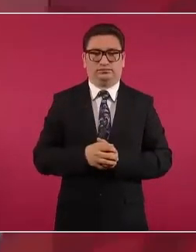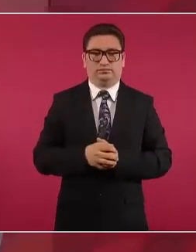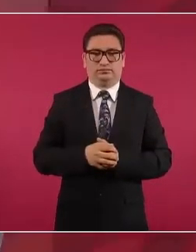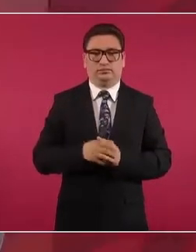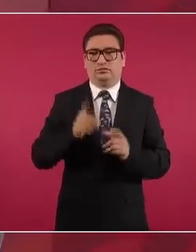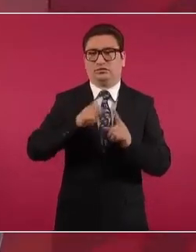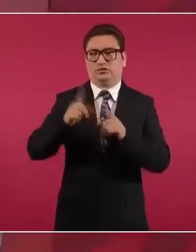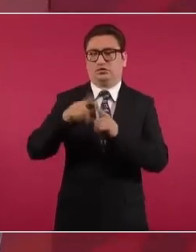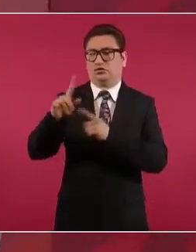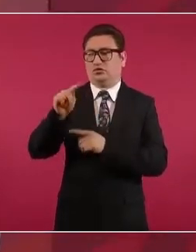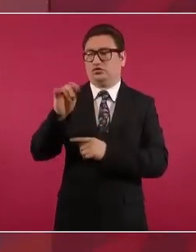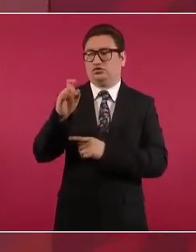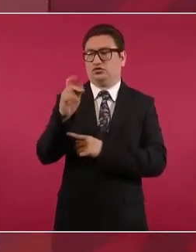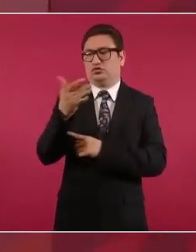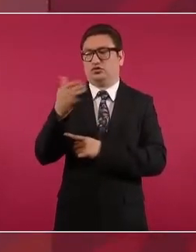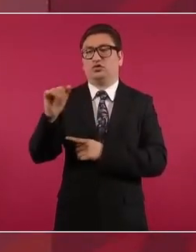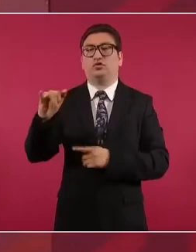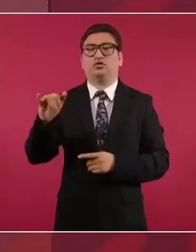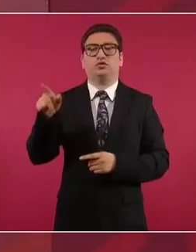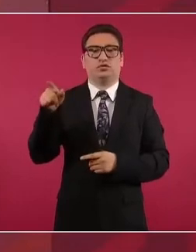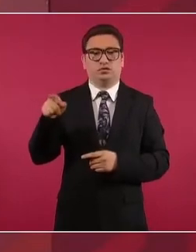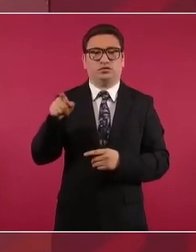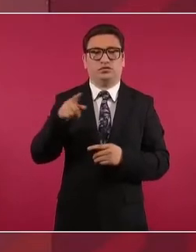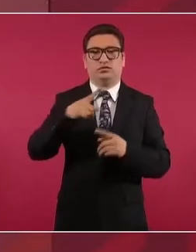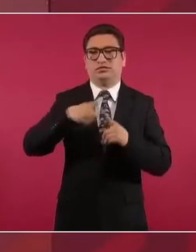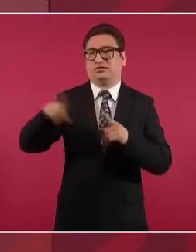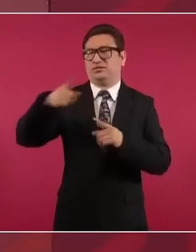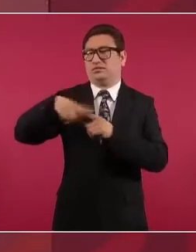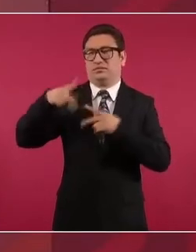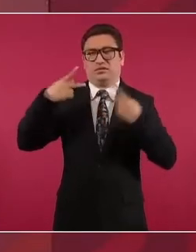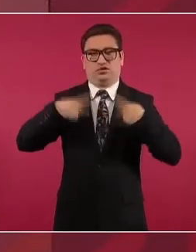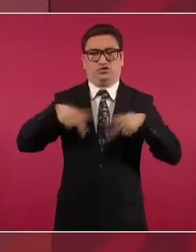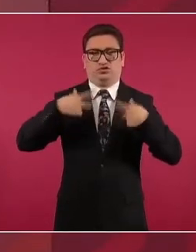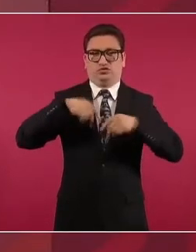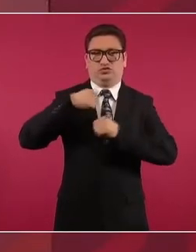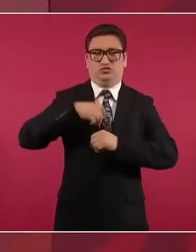y Tolstoy, y los grandes.